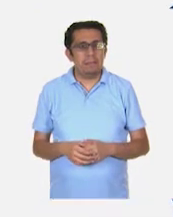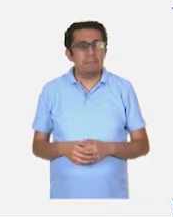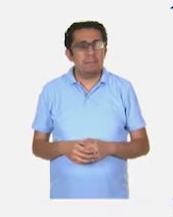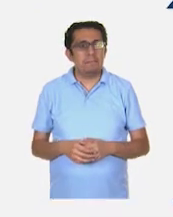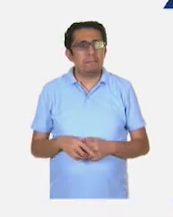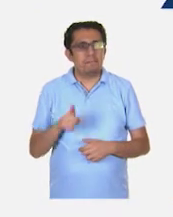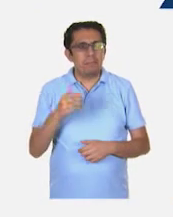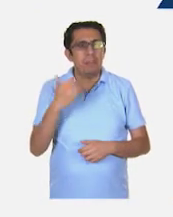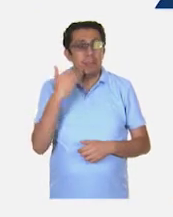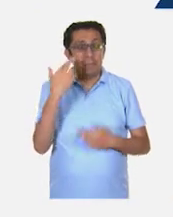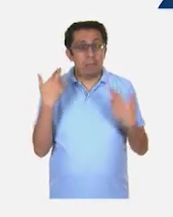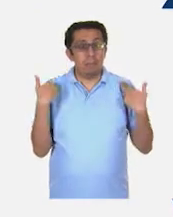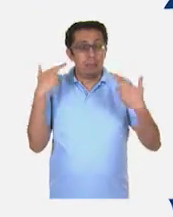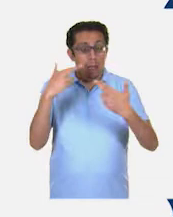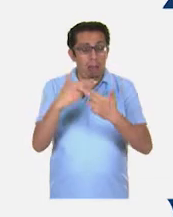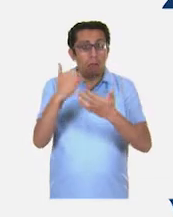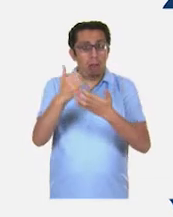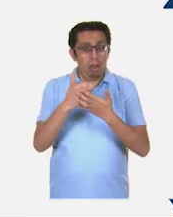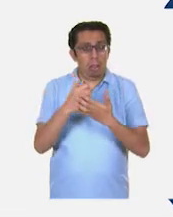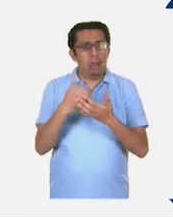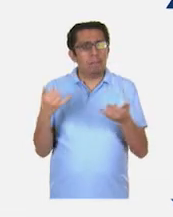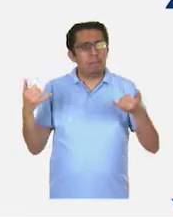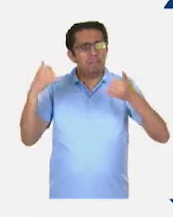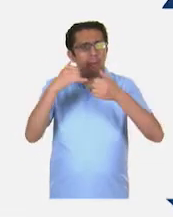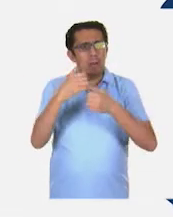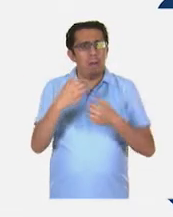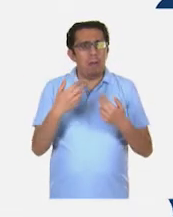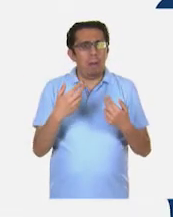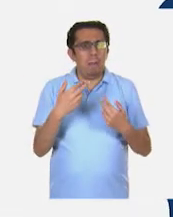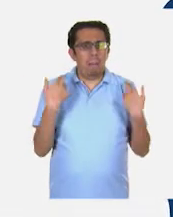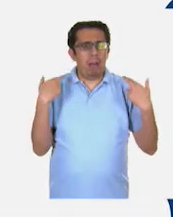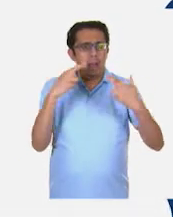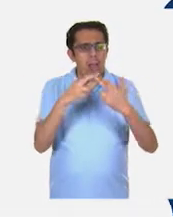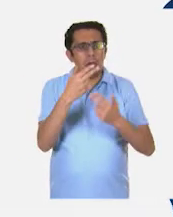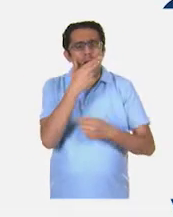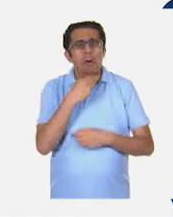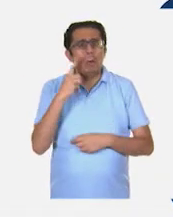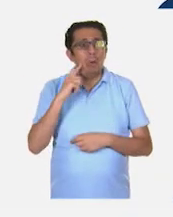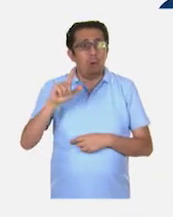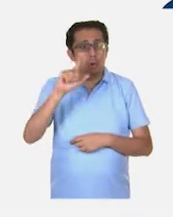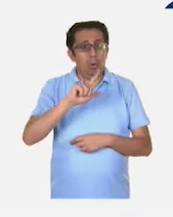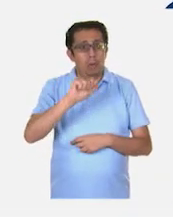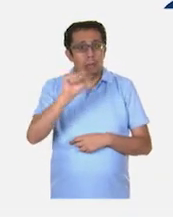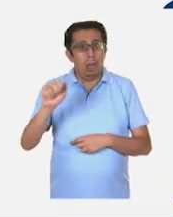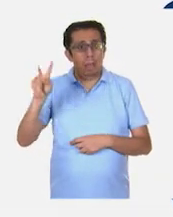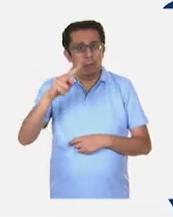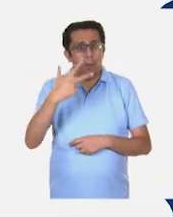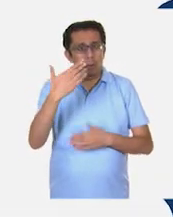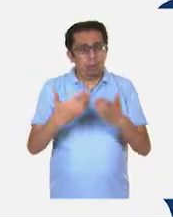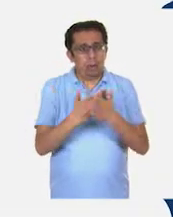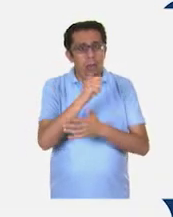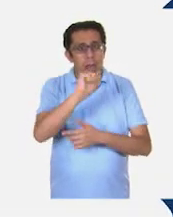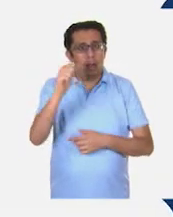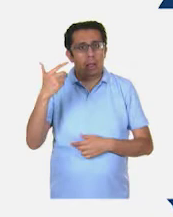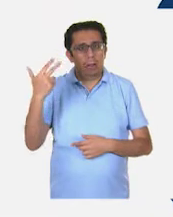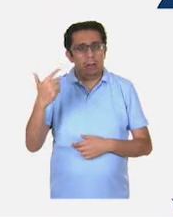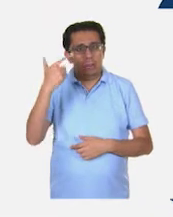Para solicitar apoyo pedagógico, comunícate con maestras y maestros de lunes a viernes de 8 a 20 horas al